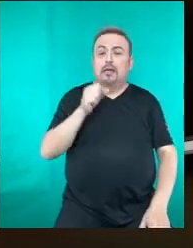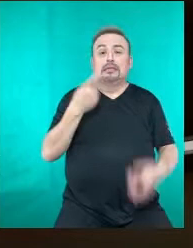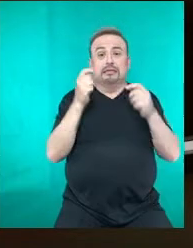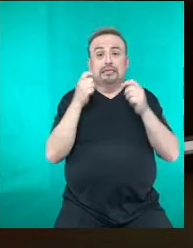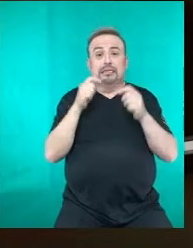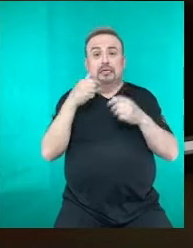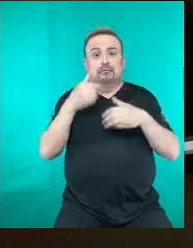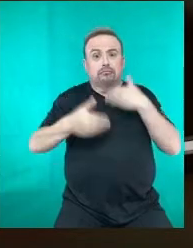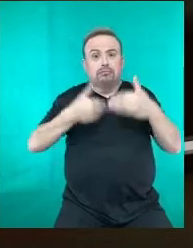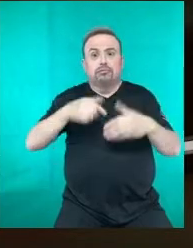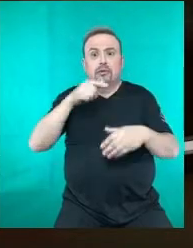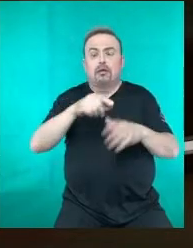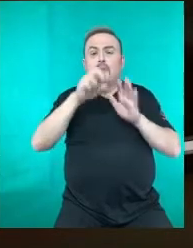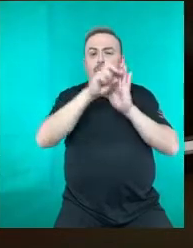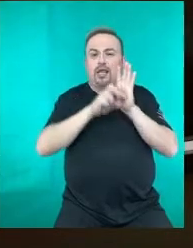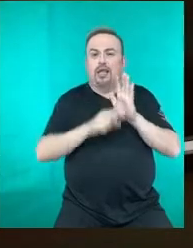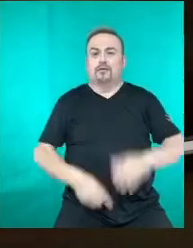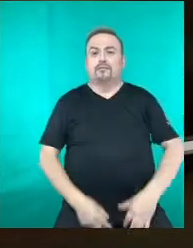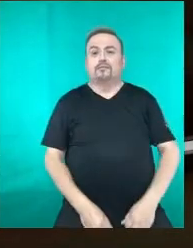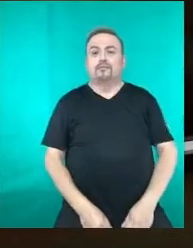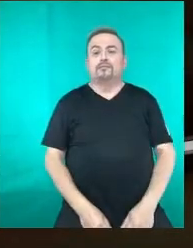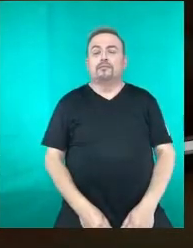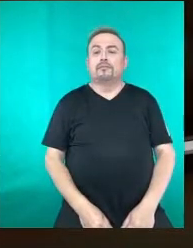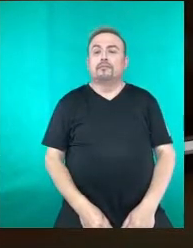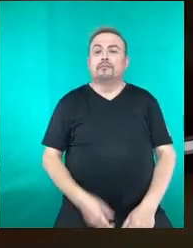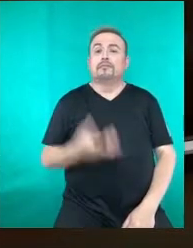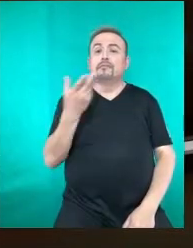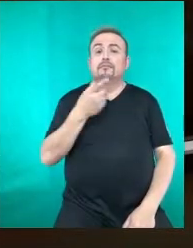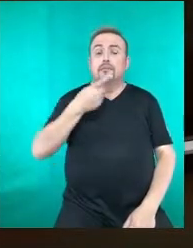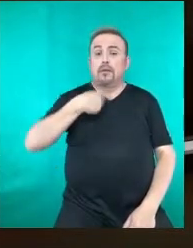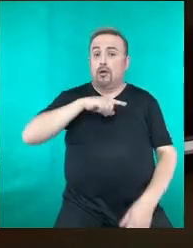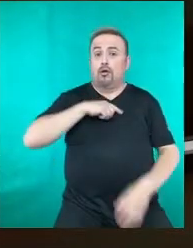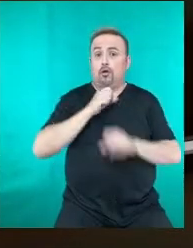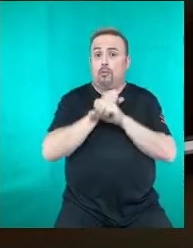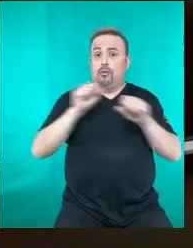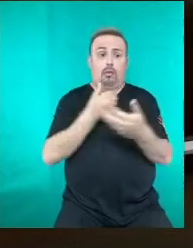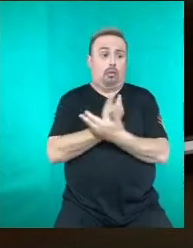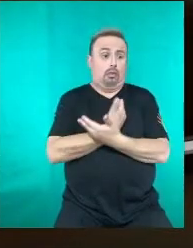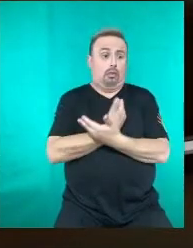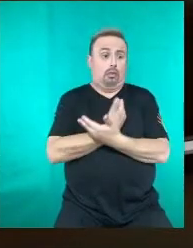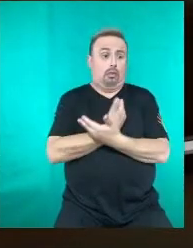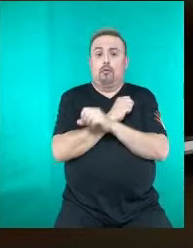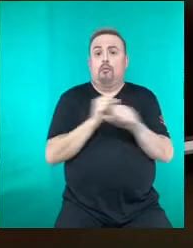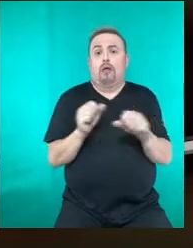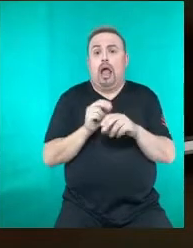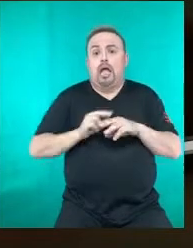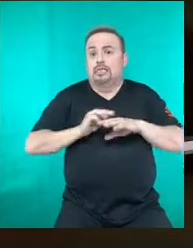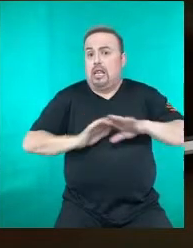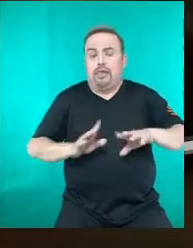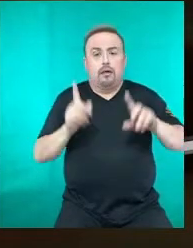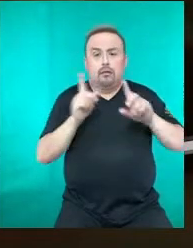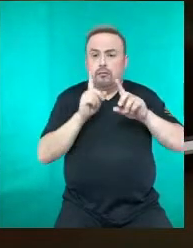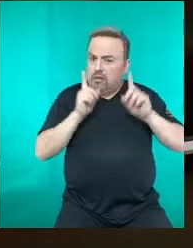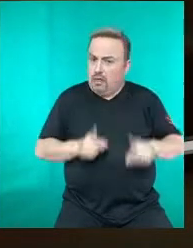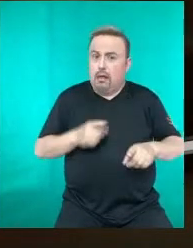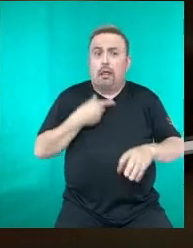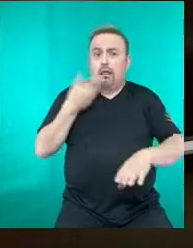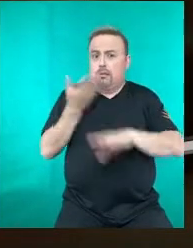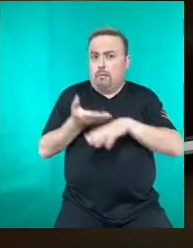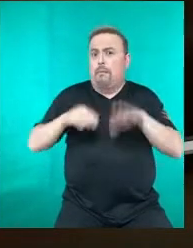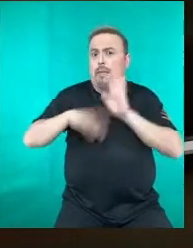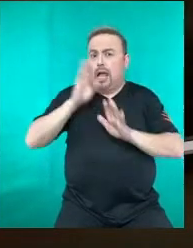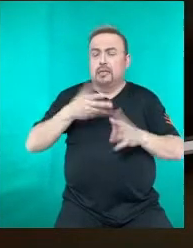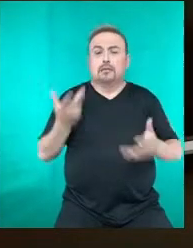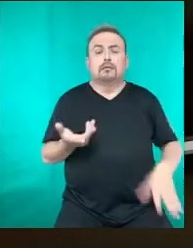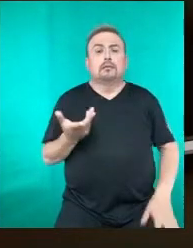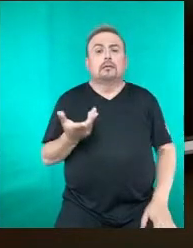viabilidad a este tipo de proyectos. El punto es que no podemos quedarnos de brazos cruzados y no hacer nada. ¿Ya? Hay mayor demanda, hay